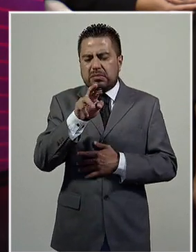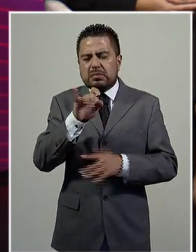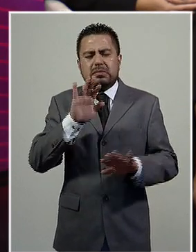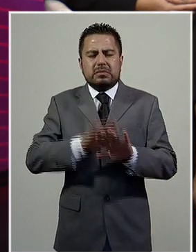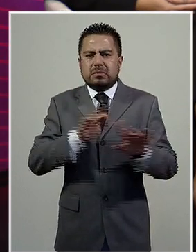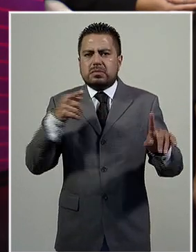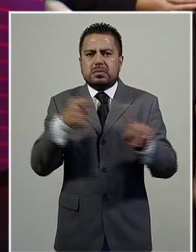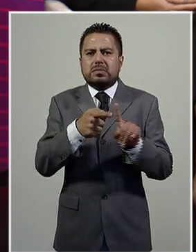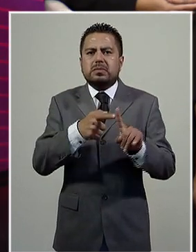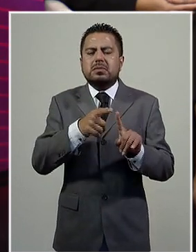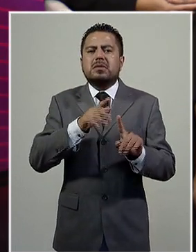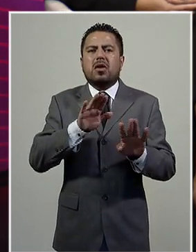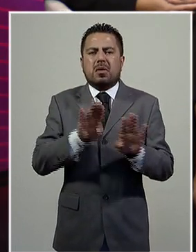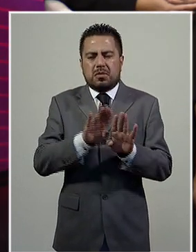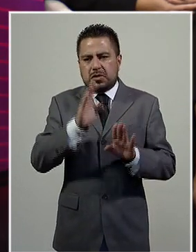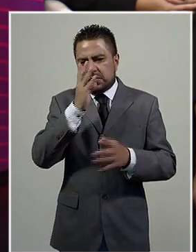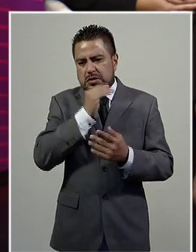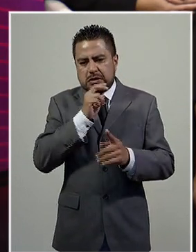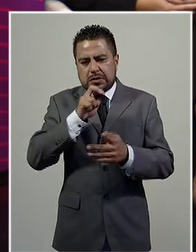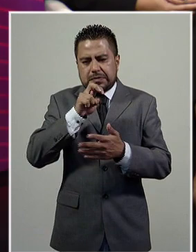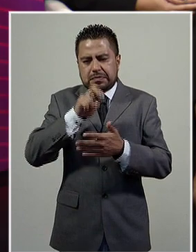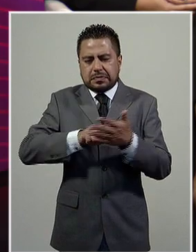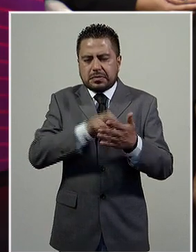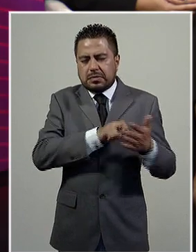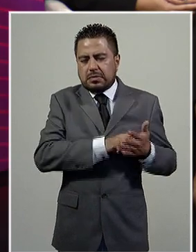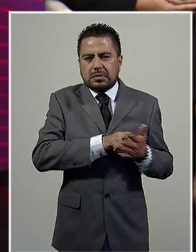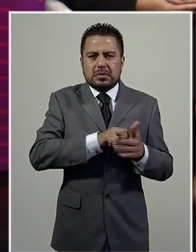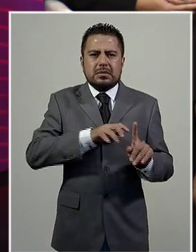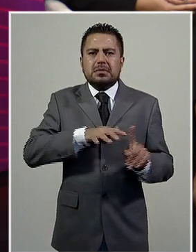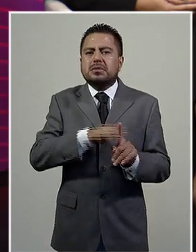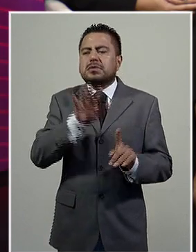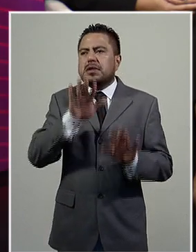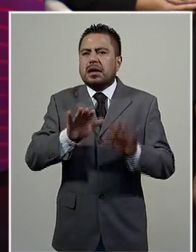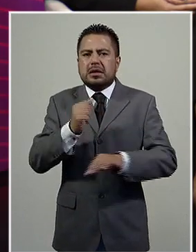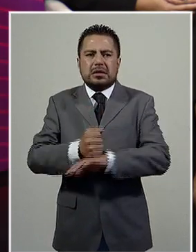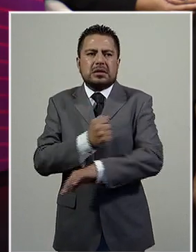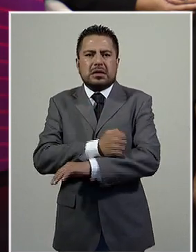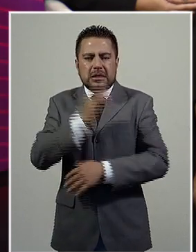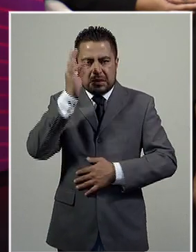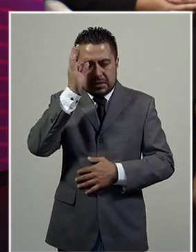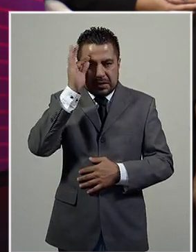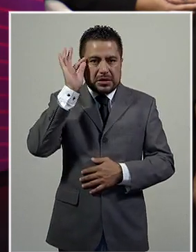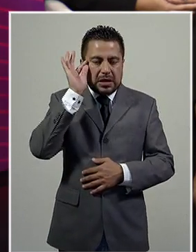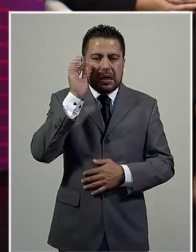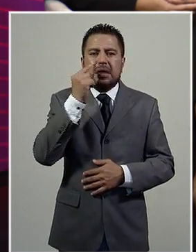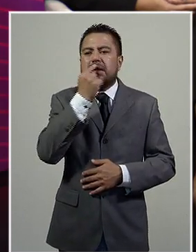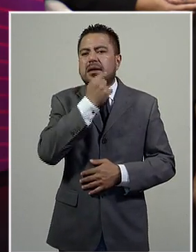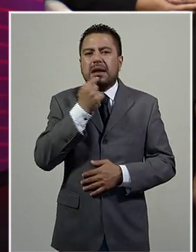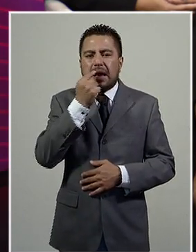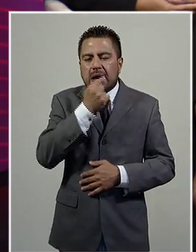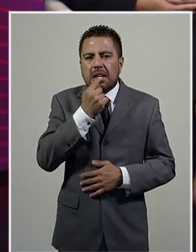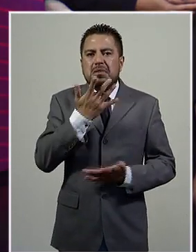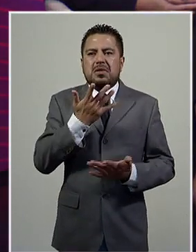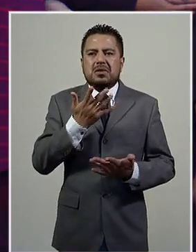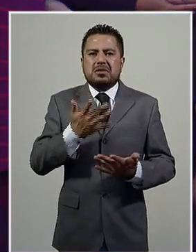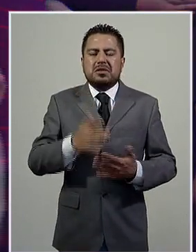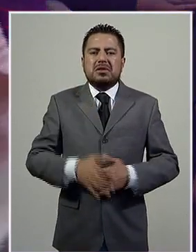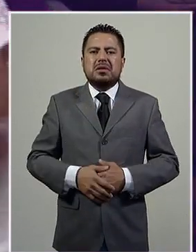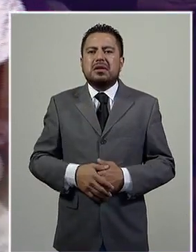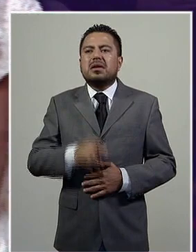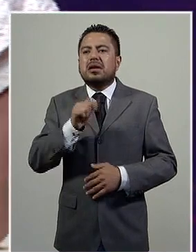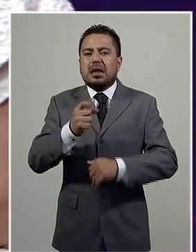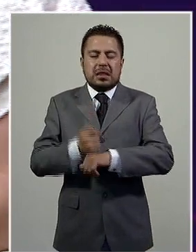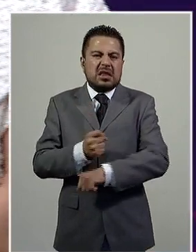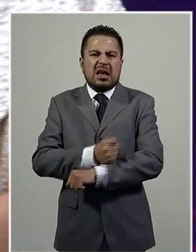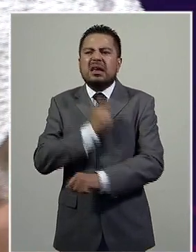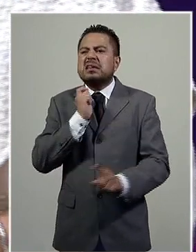enfocado también a los ámbitos de belleza, por ejemplo. Tú encontrarás por ahí que te quieres tatuar las cejas, los labios. Okay. Y el